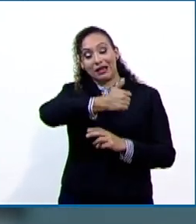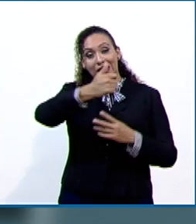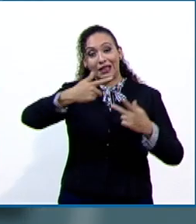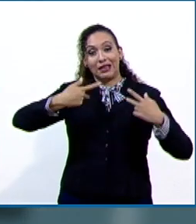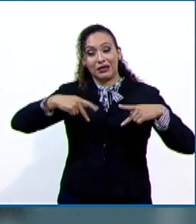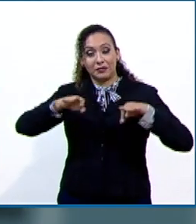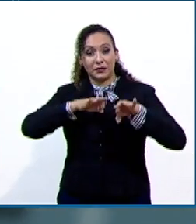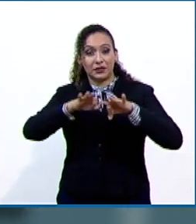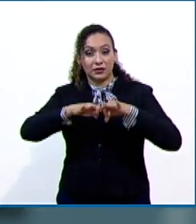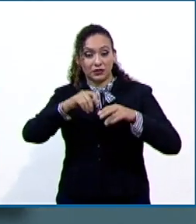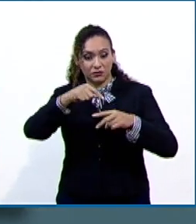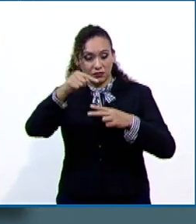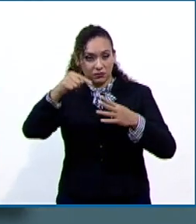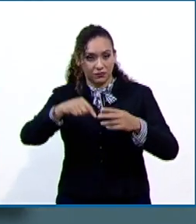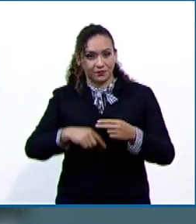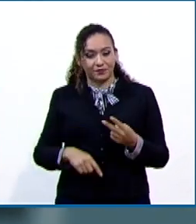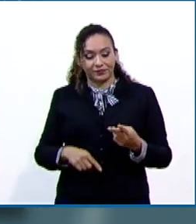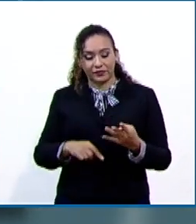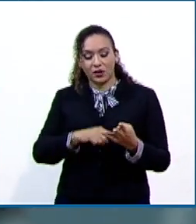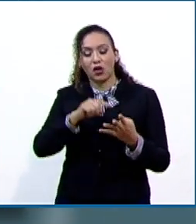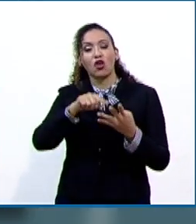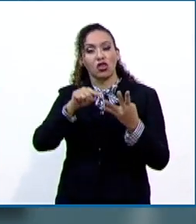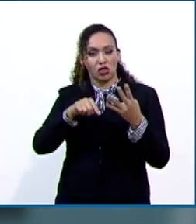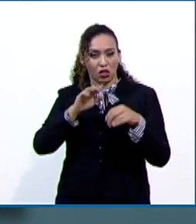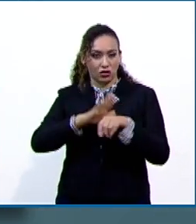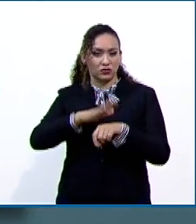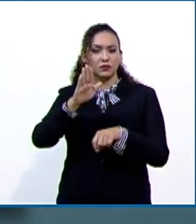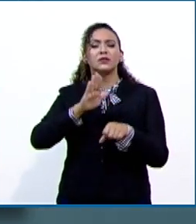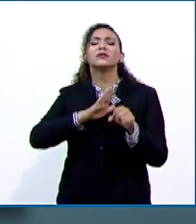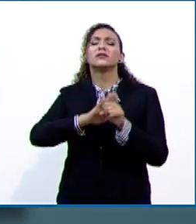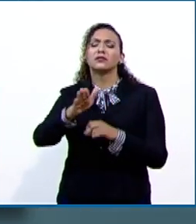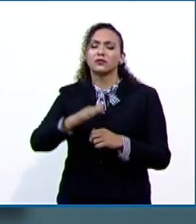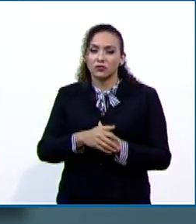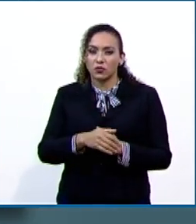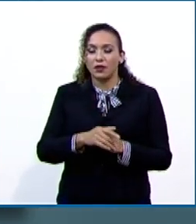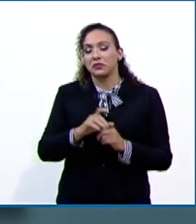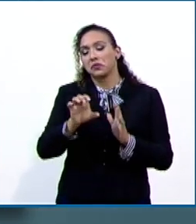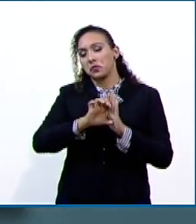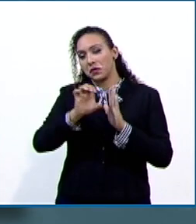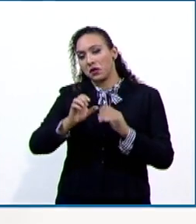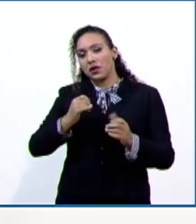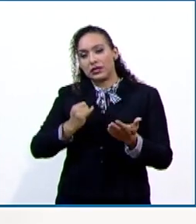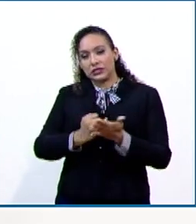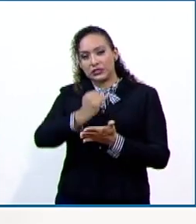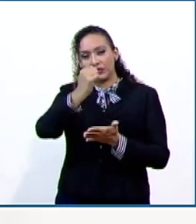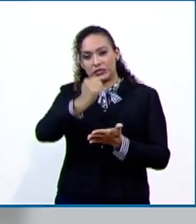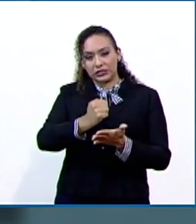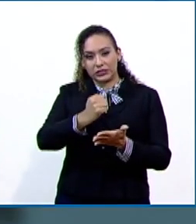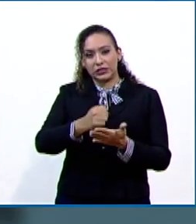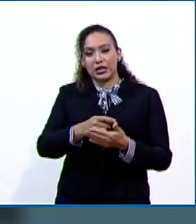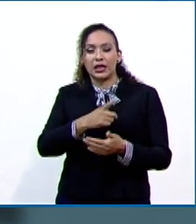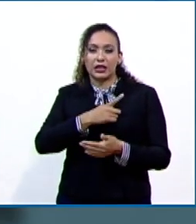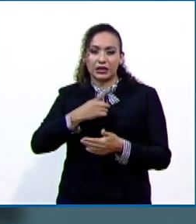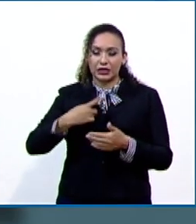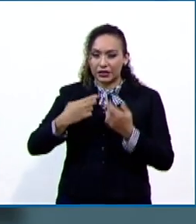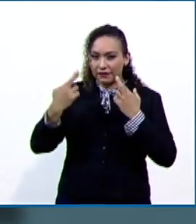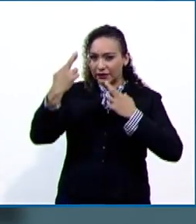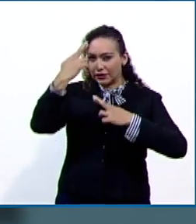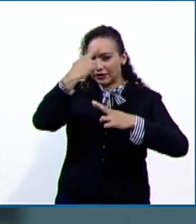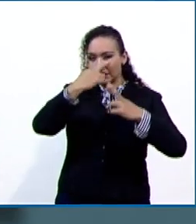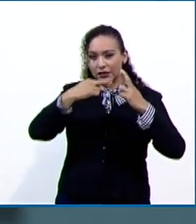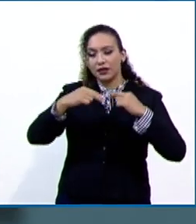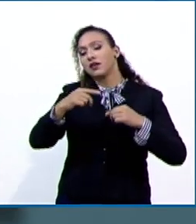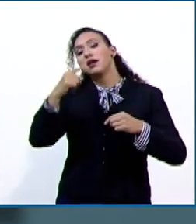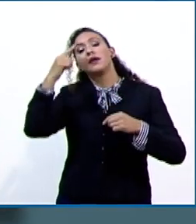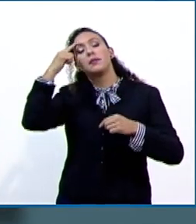física actuante. 2 más de rubro, incidente de ejecución de sentencias, es potestativa la apertura del